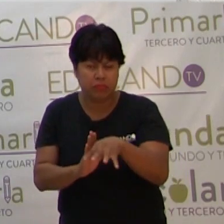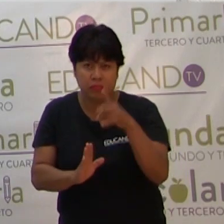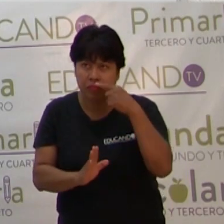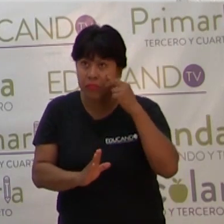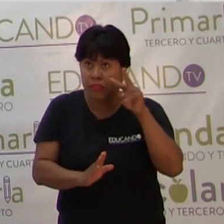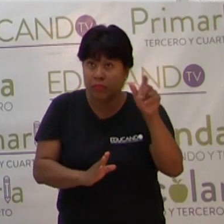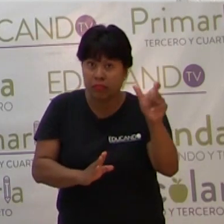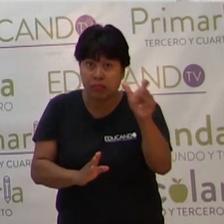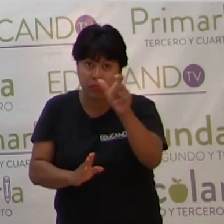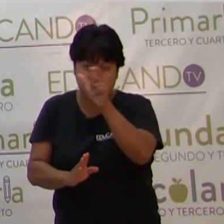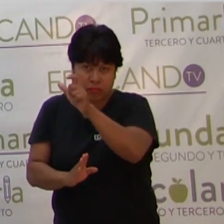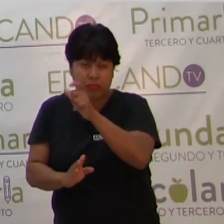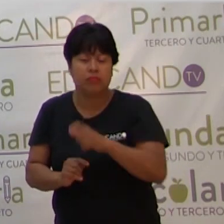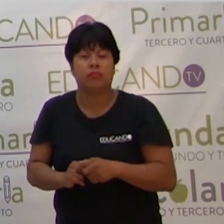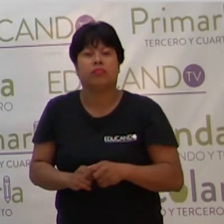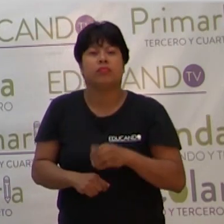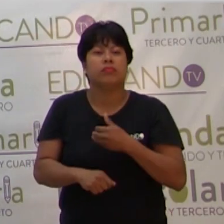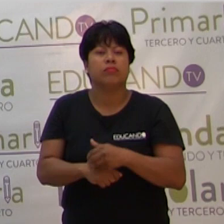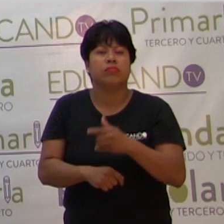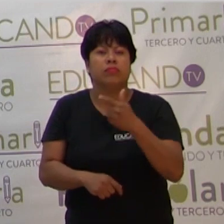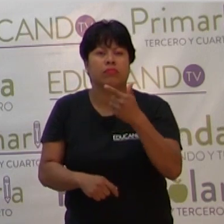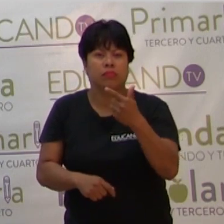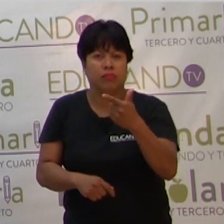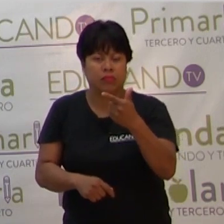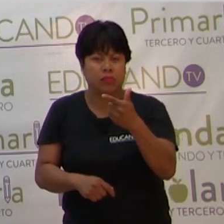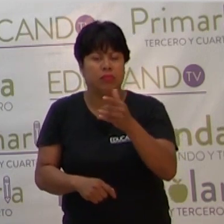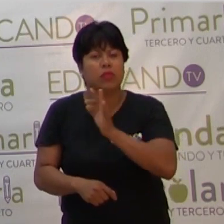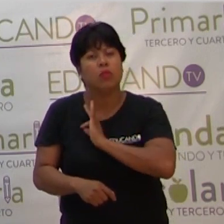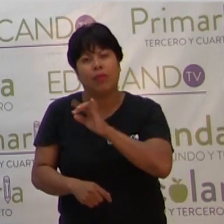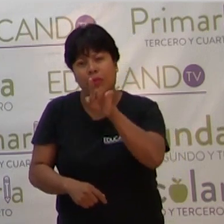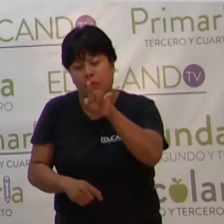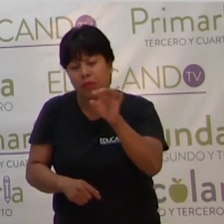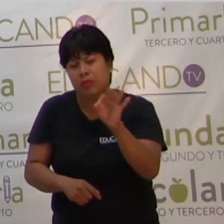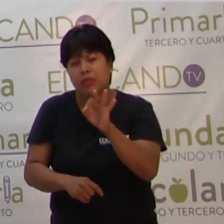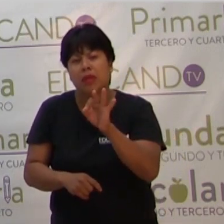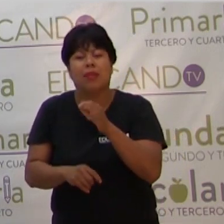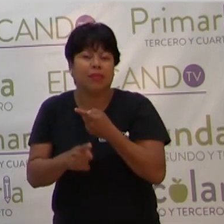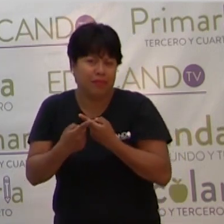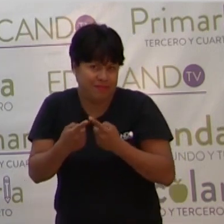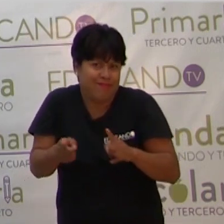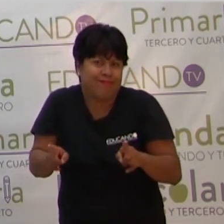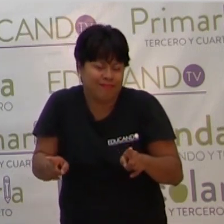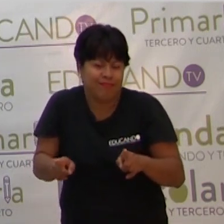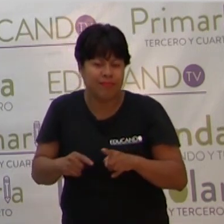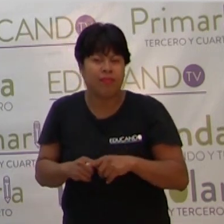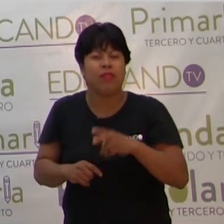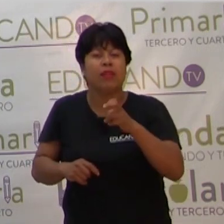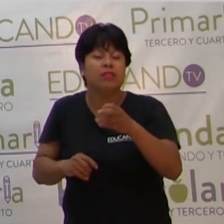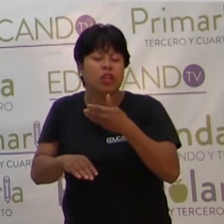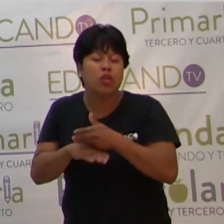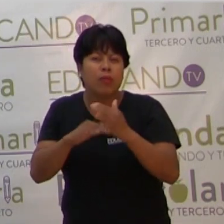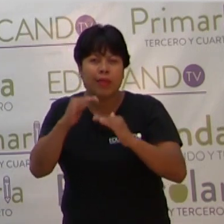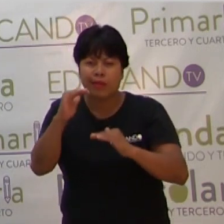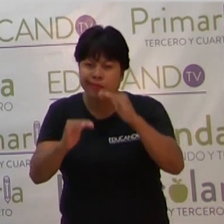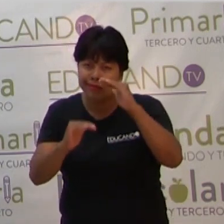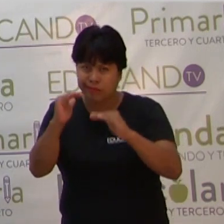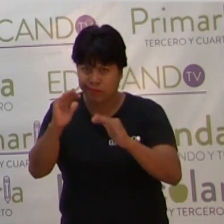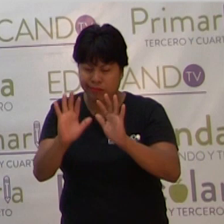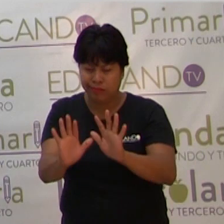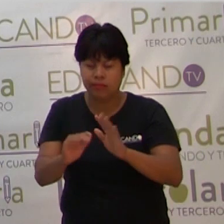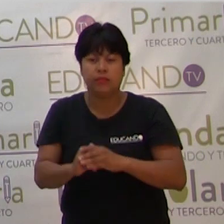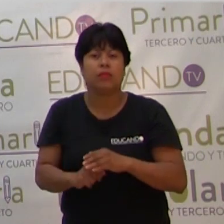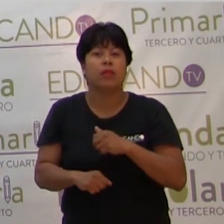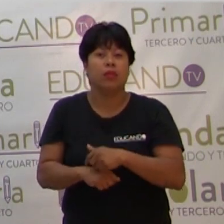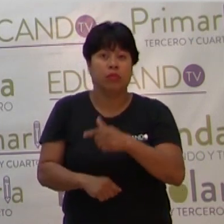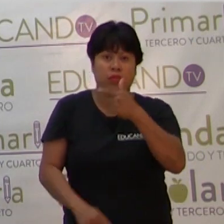Vamos a comenzar. Para tu caso puede ser diferente. Vamos a poner, es un número promedio, por decirlo. Entonces